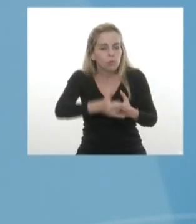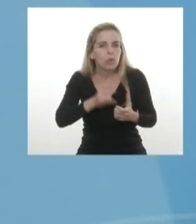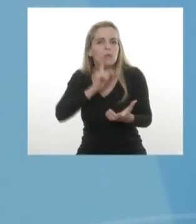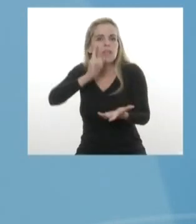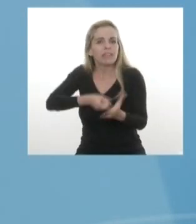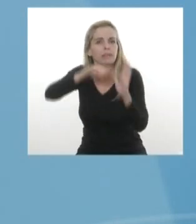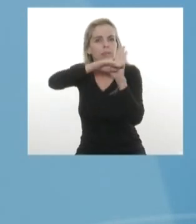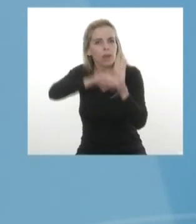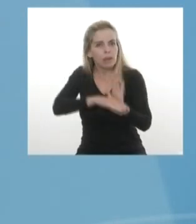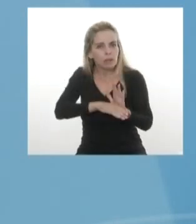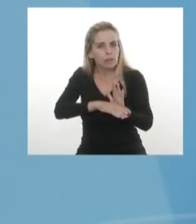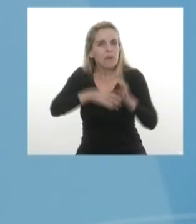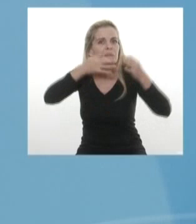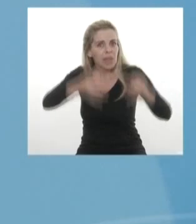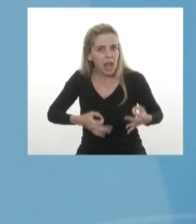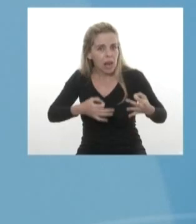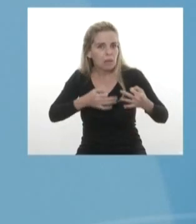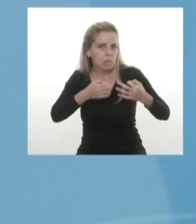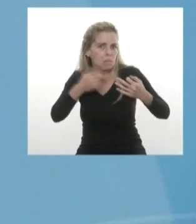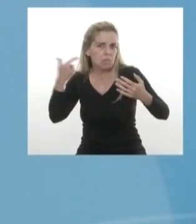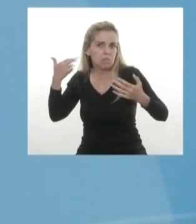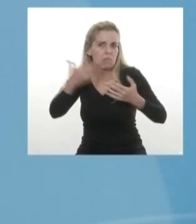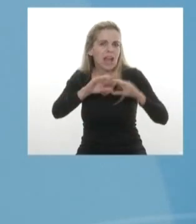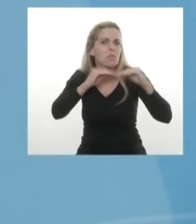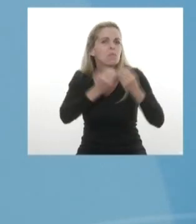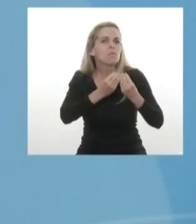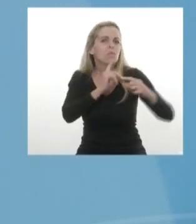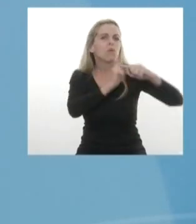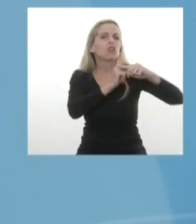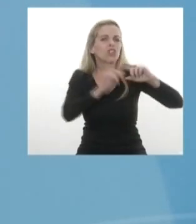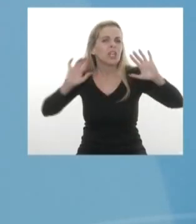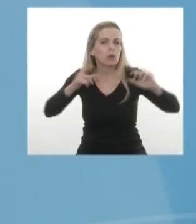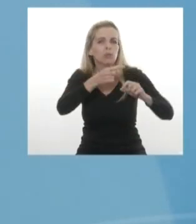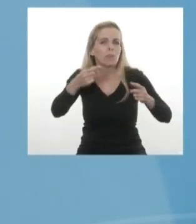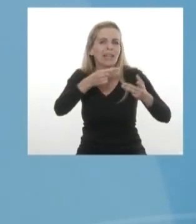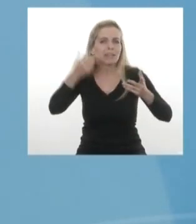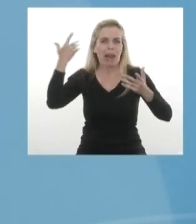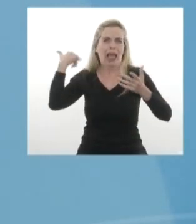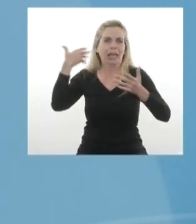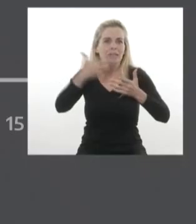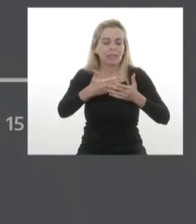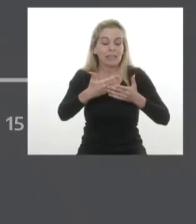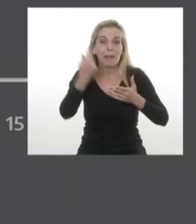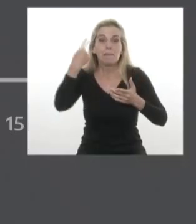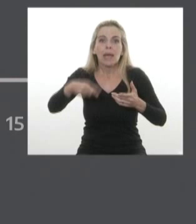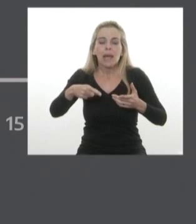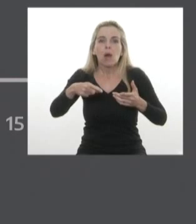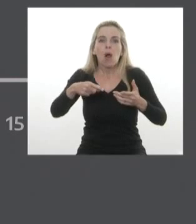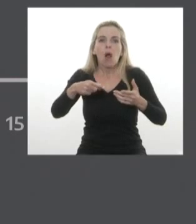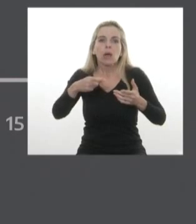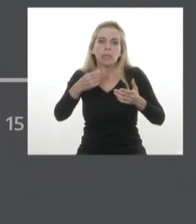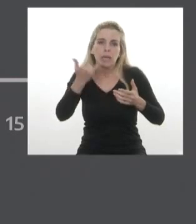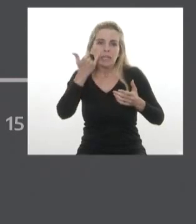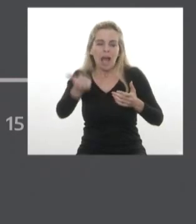que tuvieron un impacto positivo en las primeras semanas. Sin embargo, hace varios